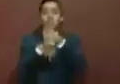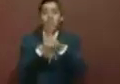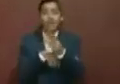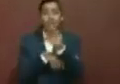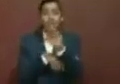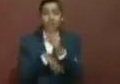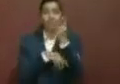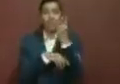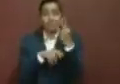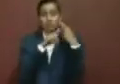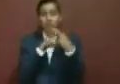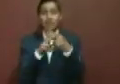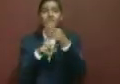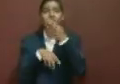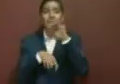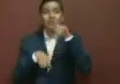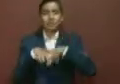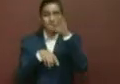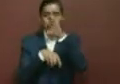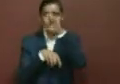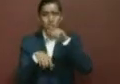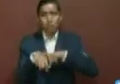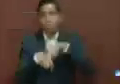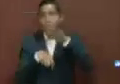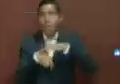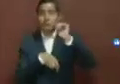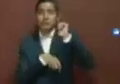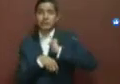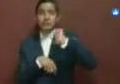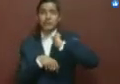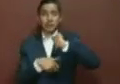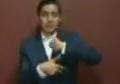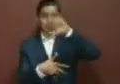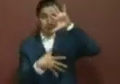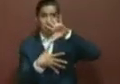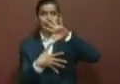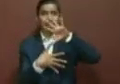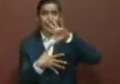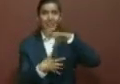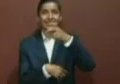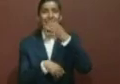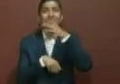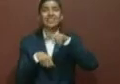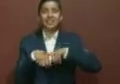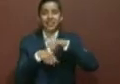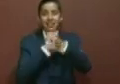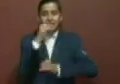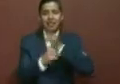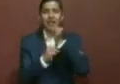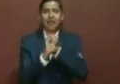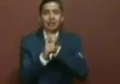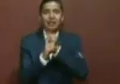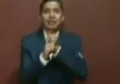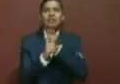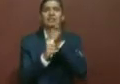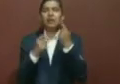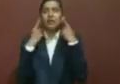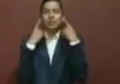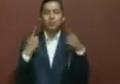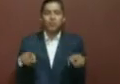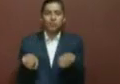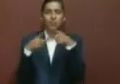53 del Festival Cultural más antiguo de América, que es el Festival Internacional de Órgano.